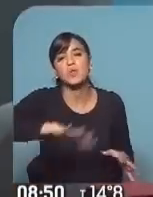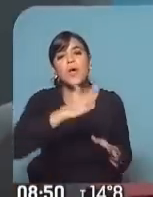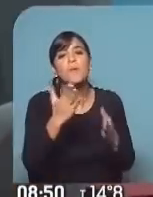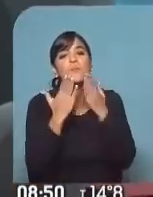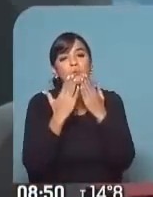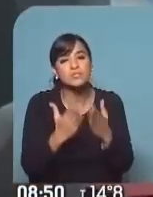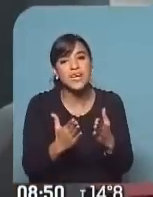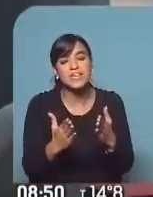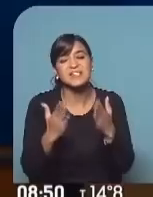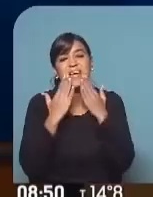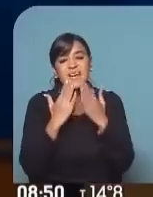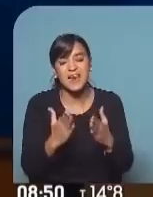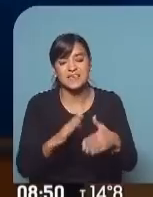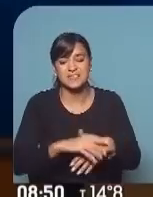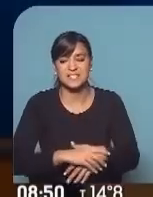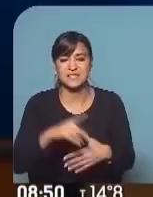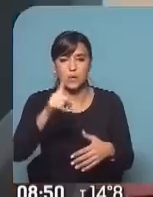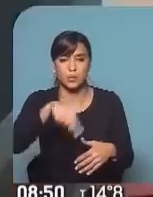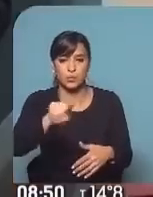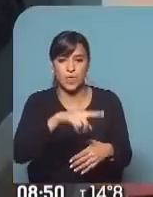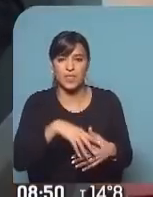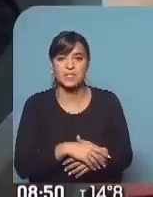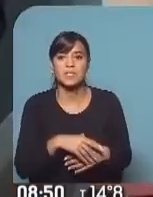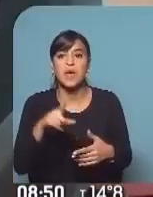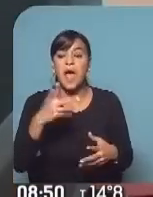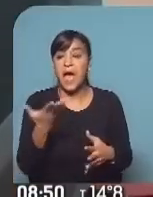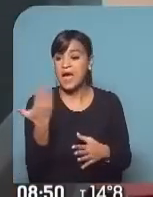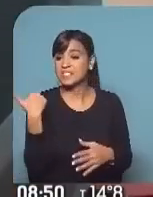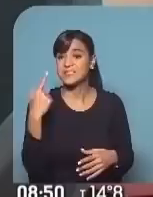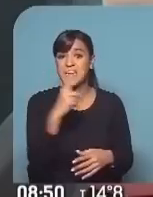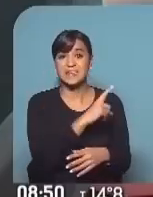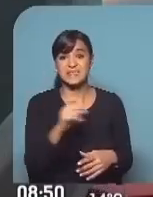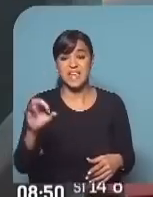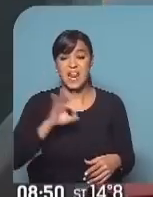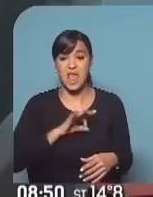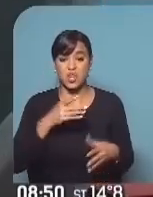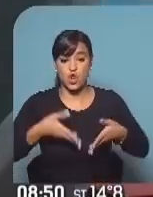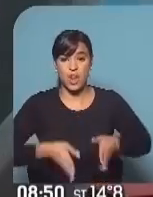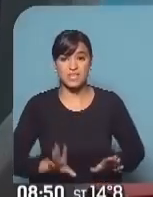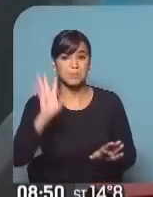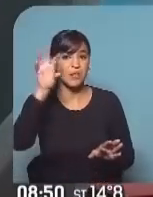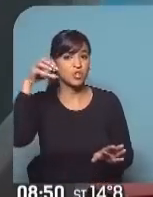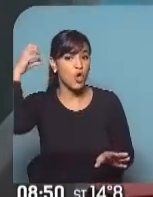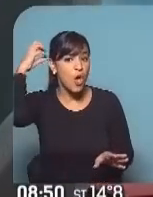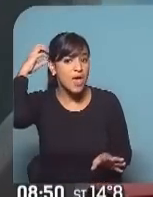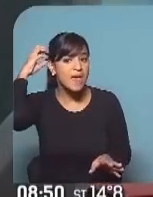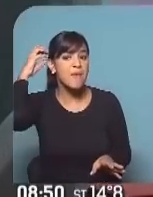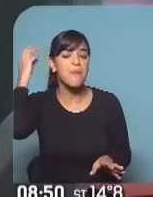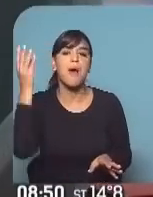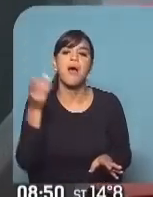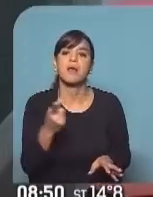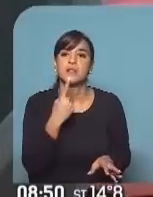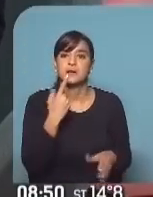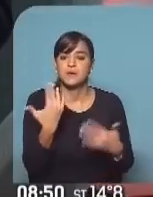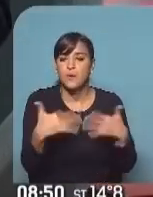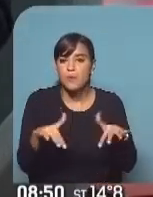diputados buenos días se cumple van a ser 100 años del nacimiento de eva perón una figura que además ha inspirado tanto al